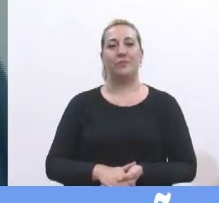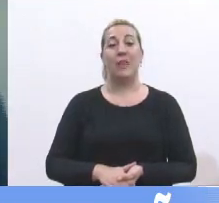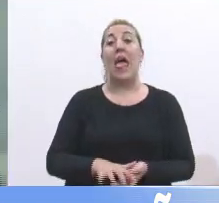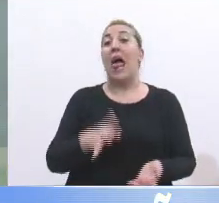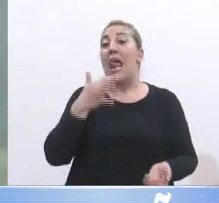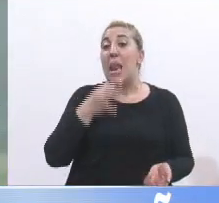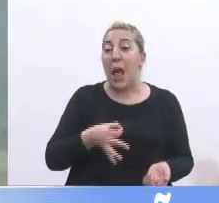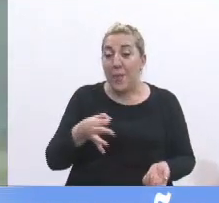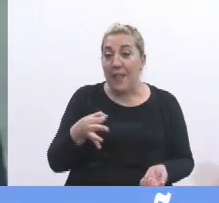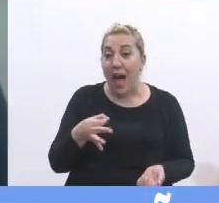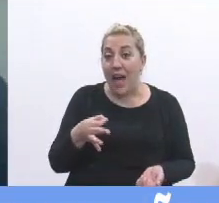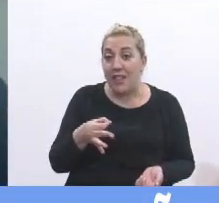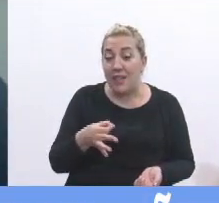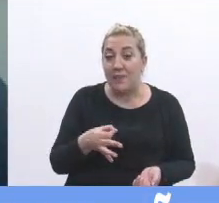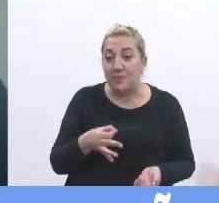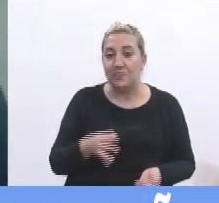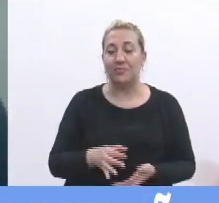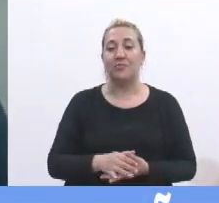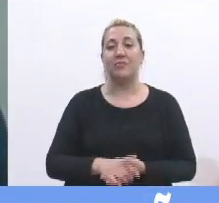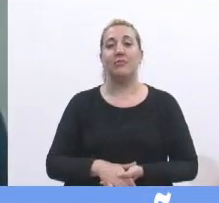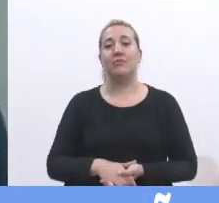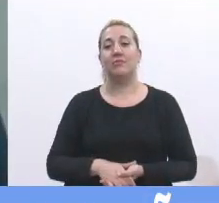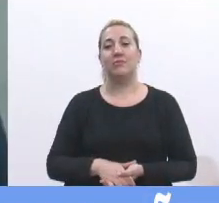La verdad que